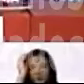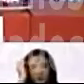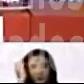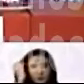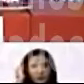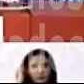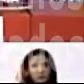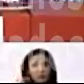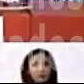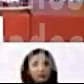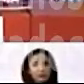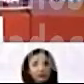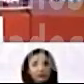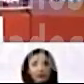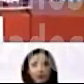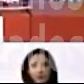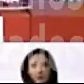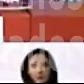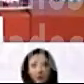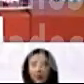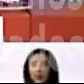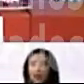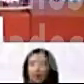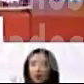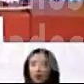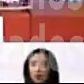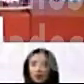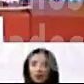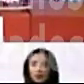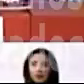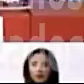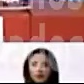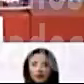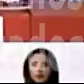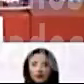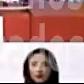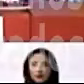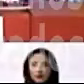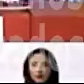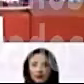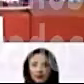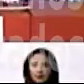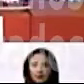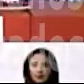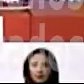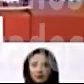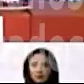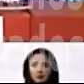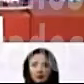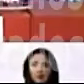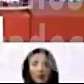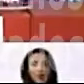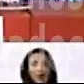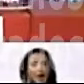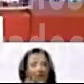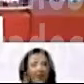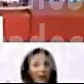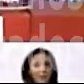que tenían 3 meses que no le cubrían al presidente Maduro? 3 meses, no, 3 años que no le cubrían al presidente Maduro ni una sola